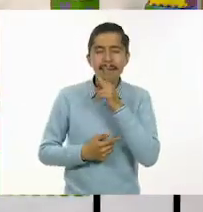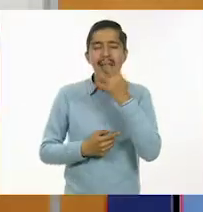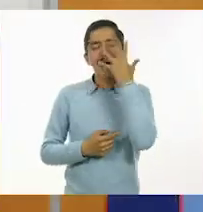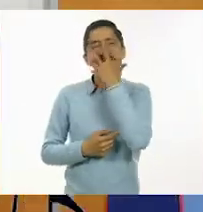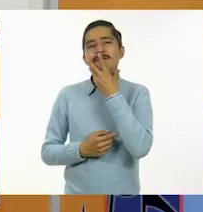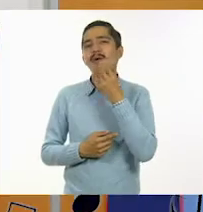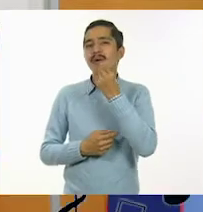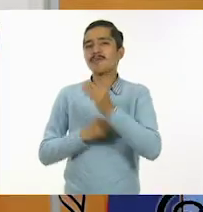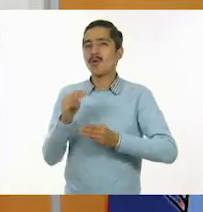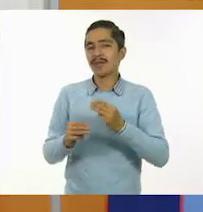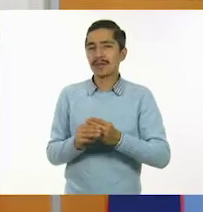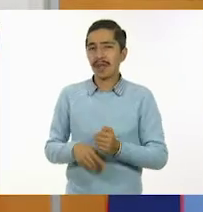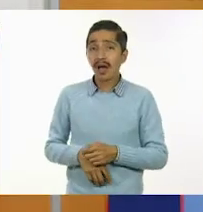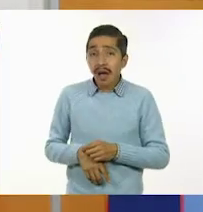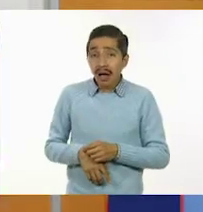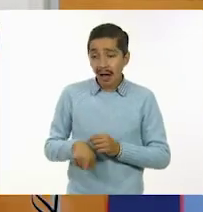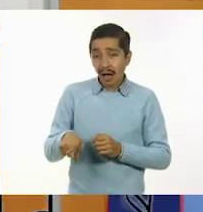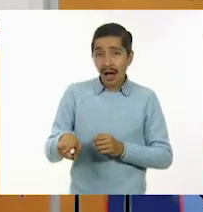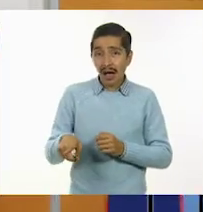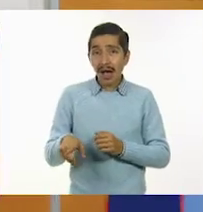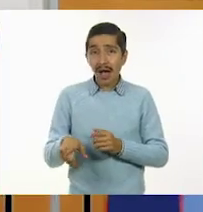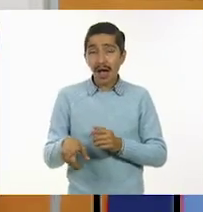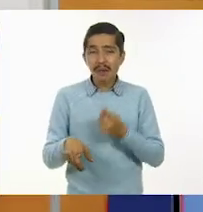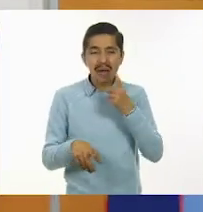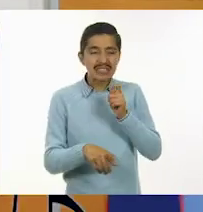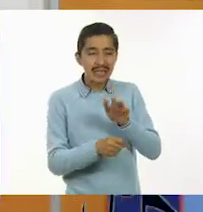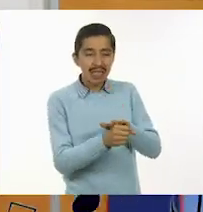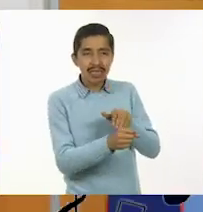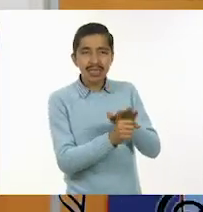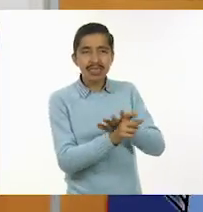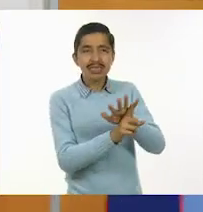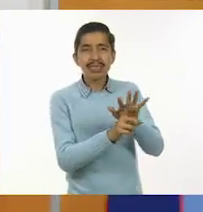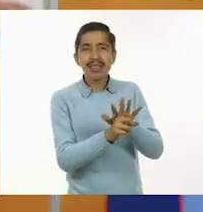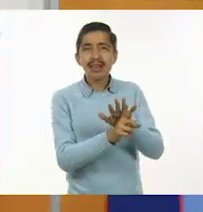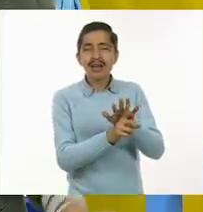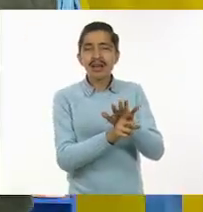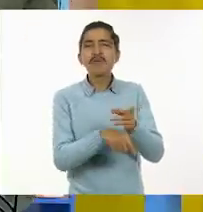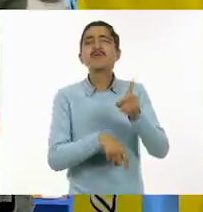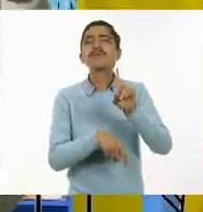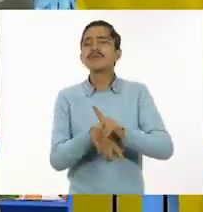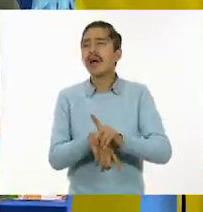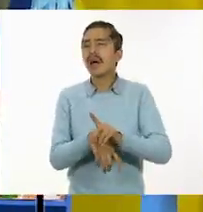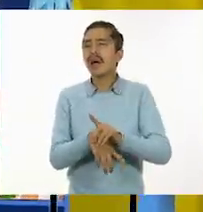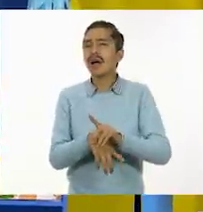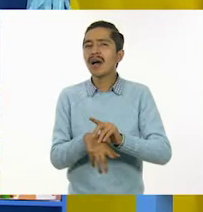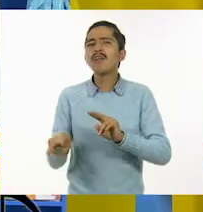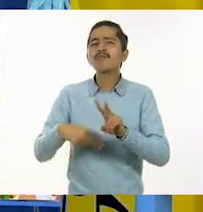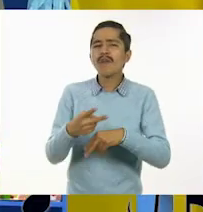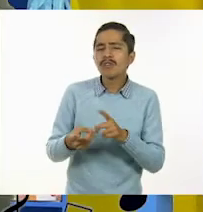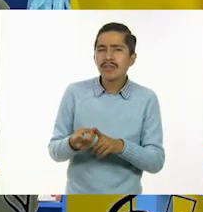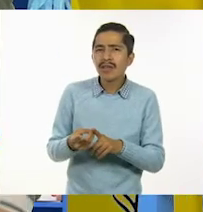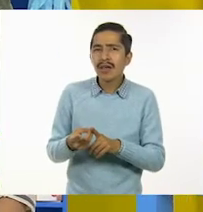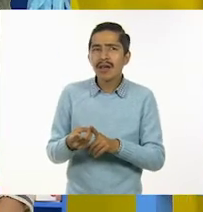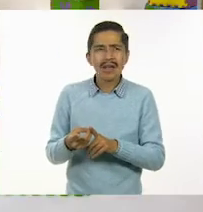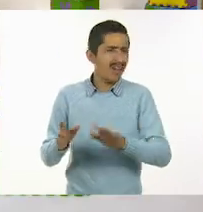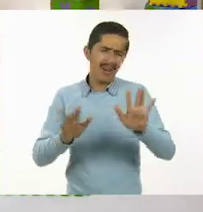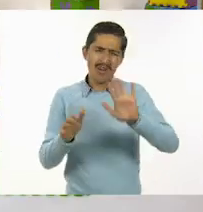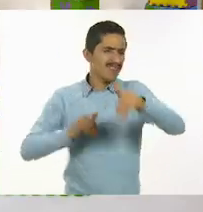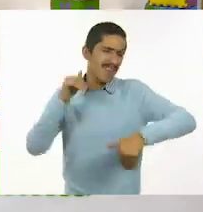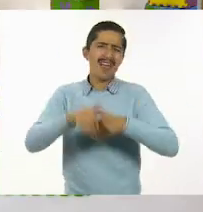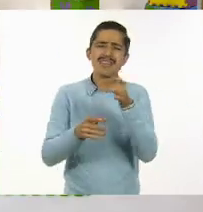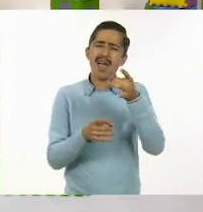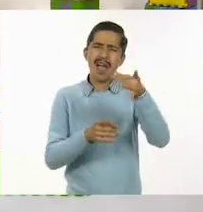Y para poder a todos conquistar. Un buen día. ¿Qué hizo? Se fue a nadar. No, otra cosa, ya